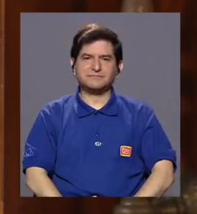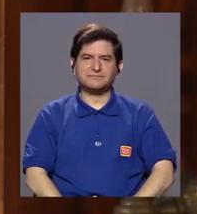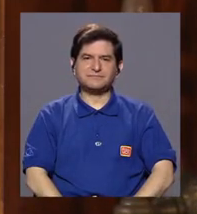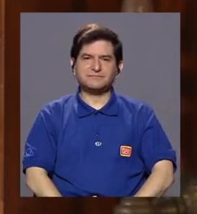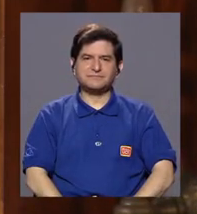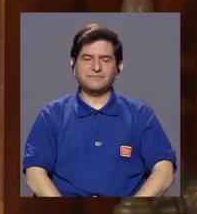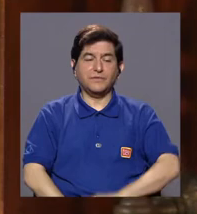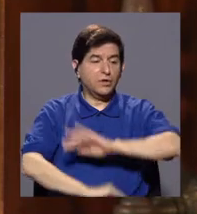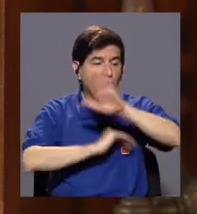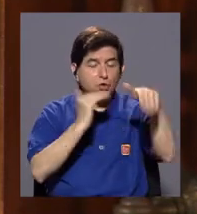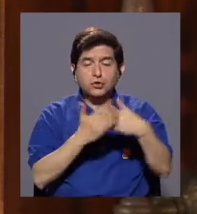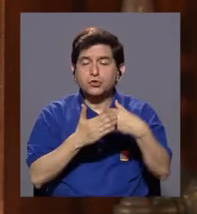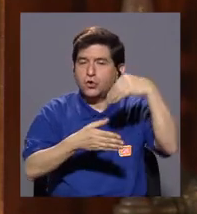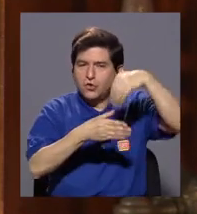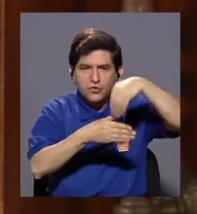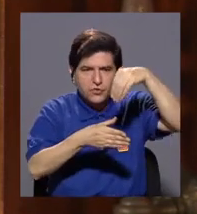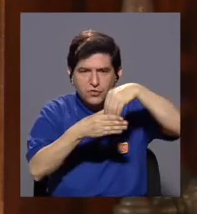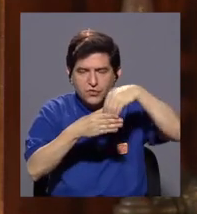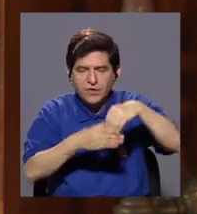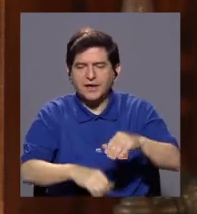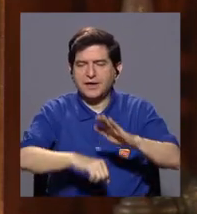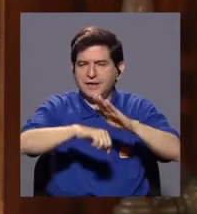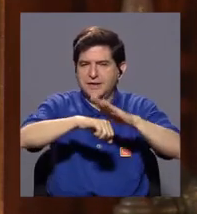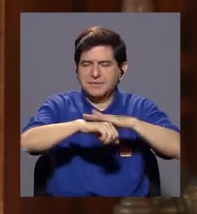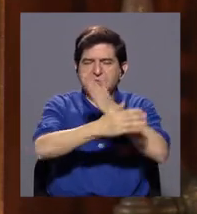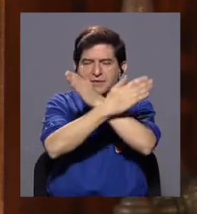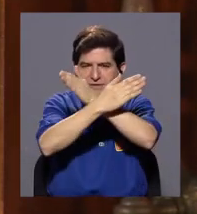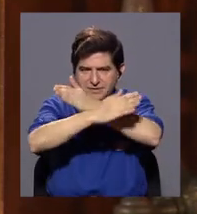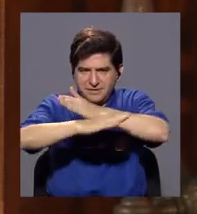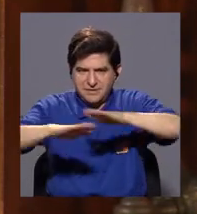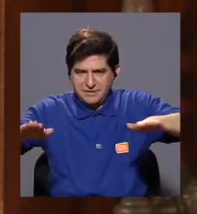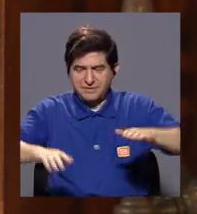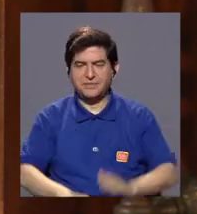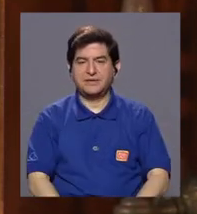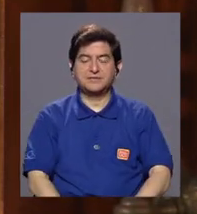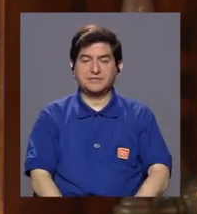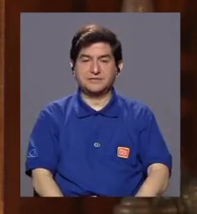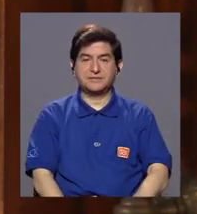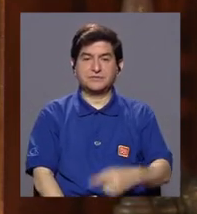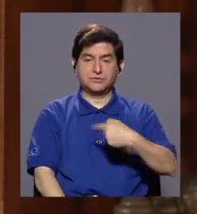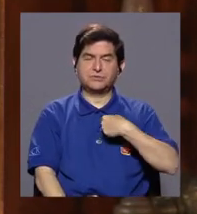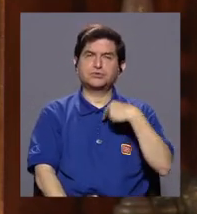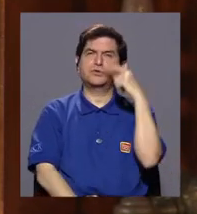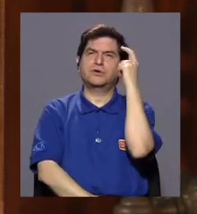Cualquier contribución para lograr la paz, yo la